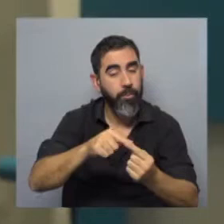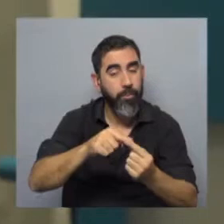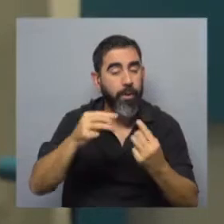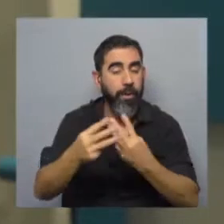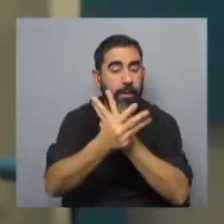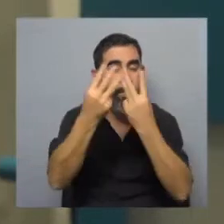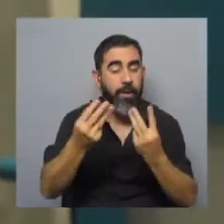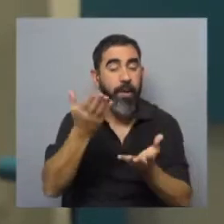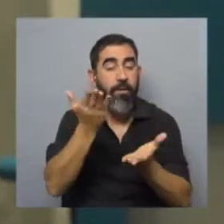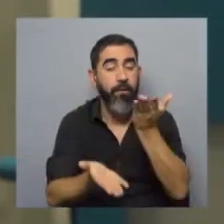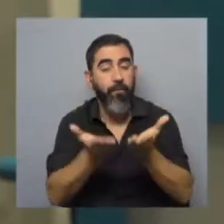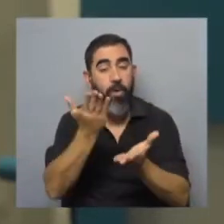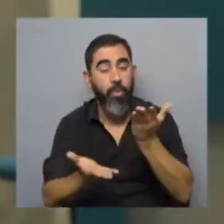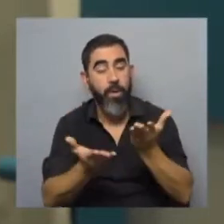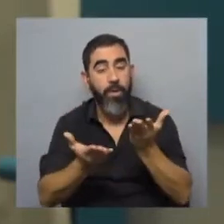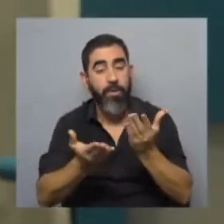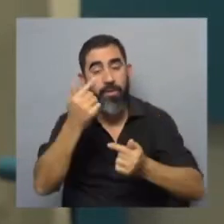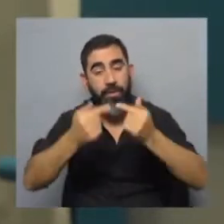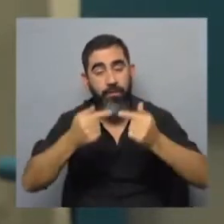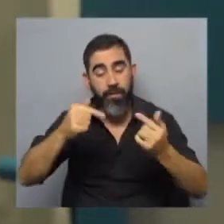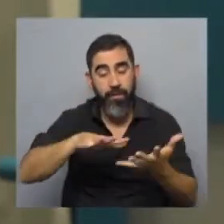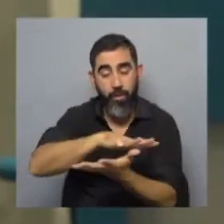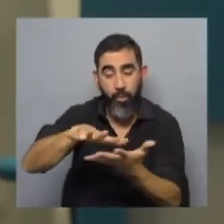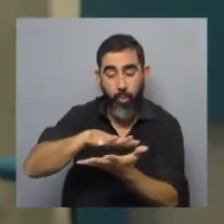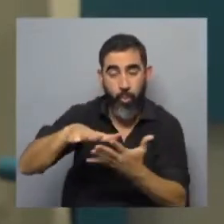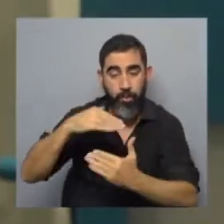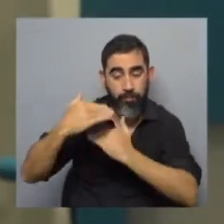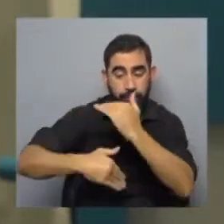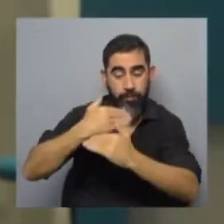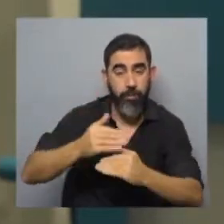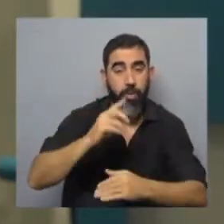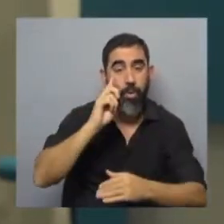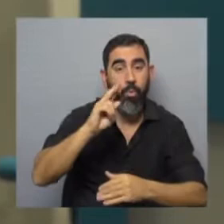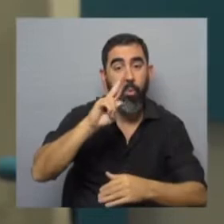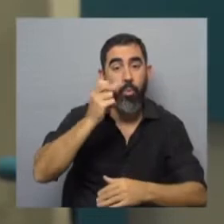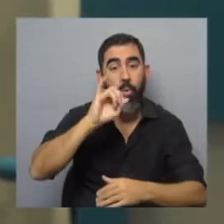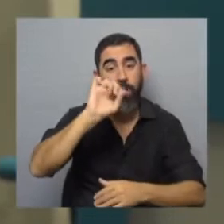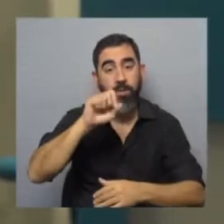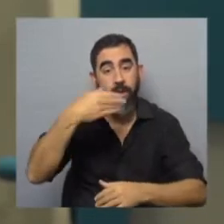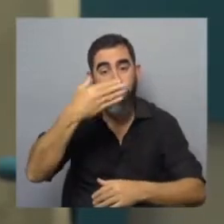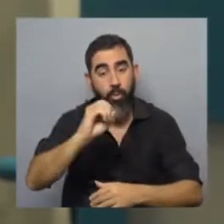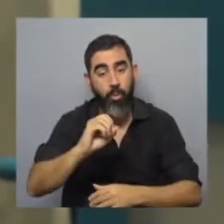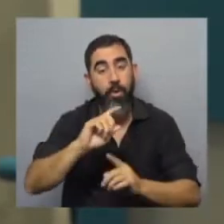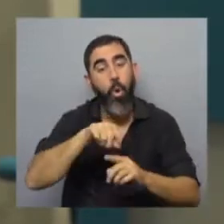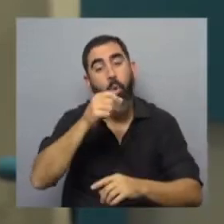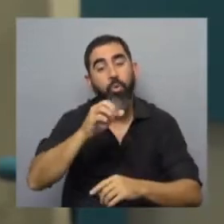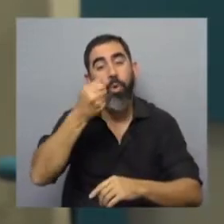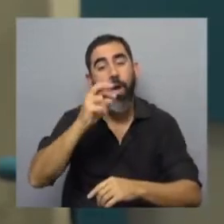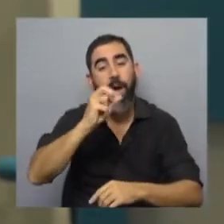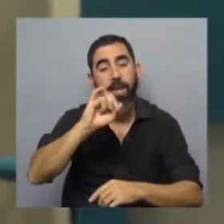son evaluar distintos cultivares que se han desarrollado de guayabos y arasá